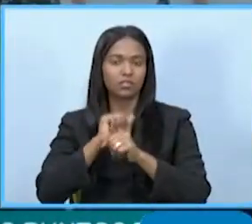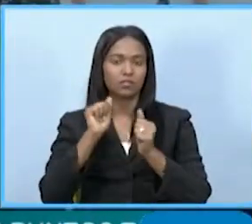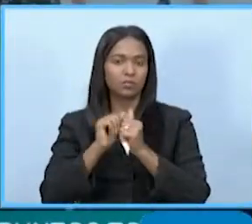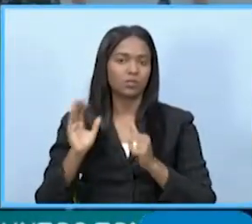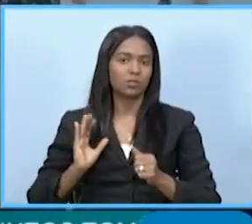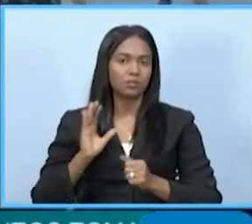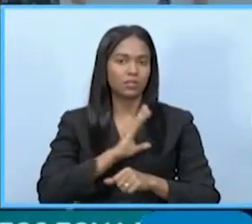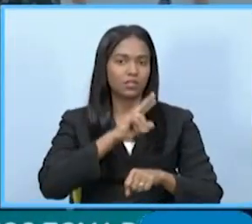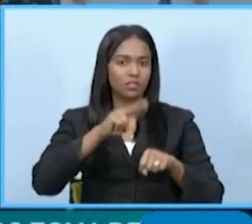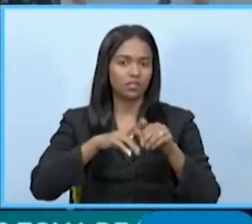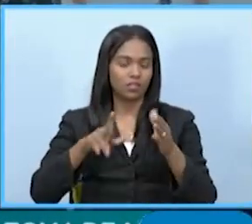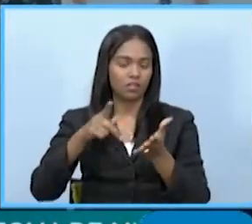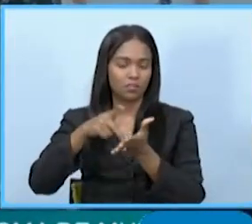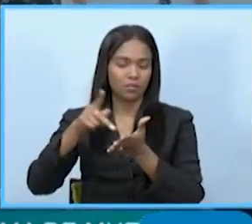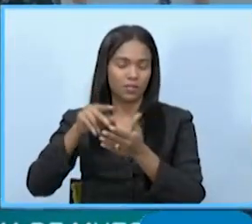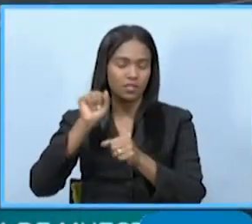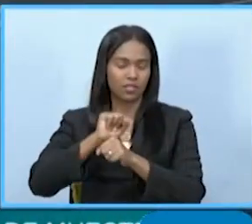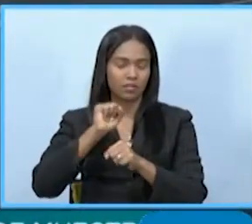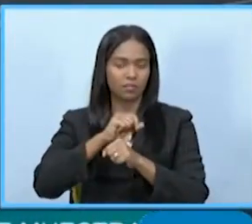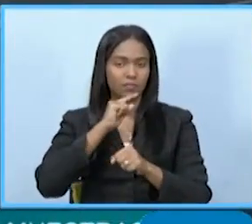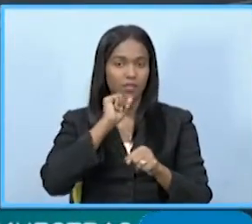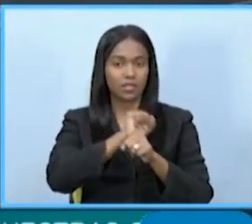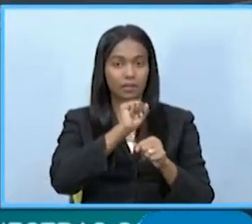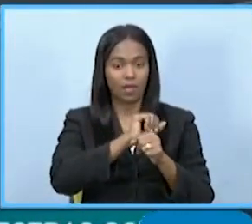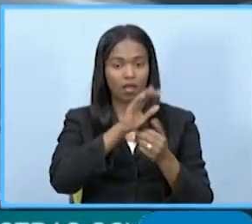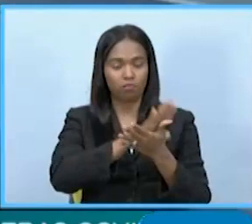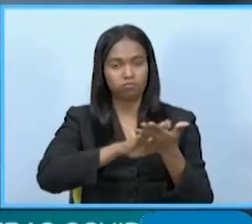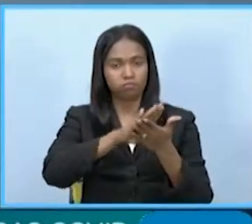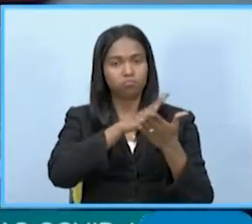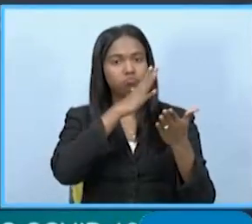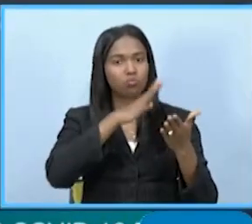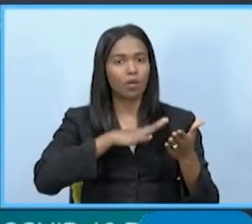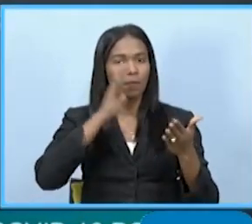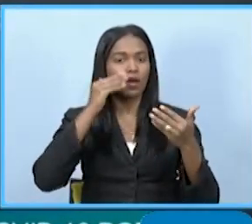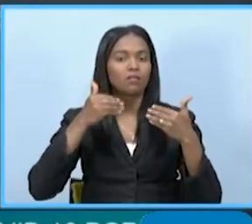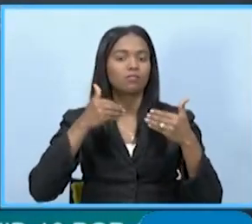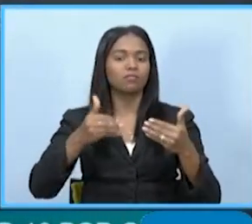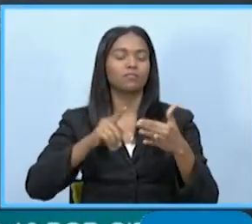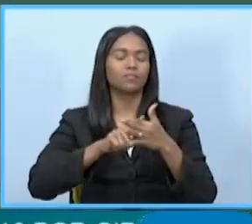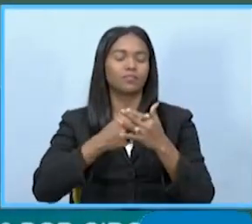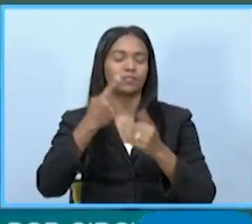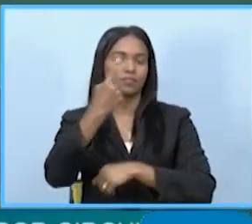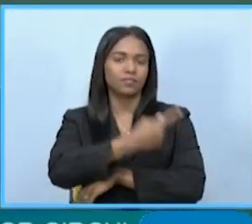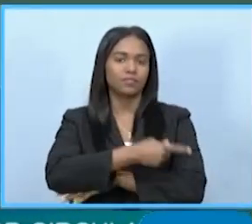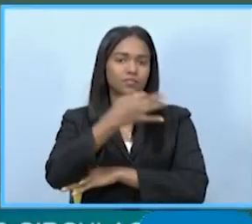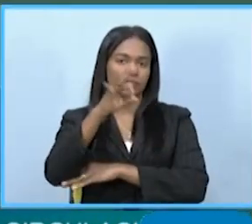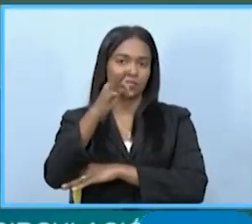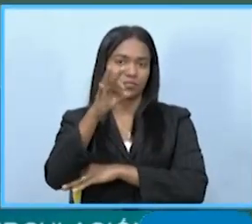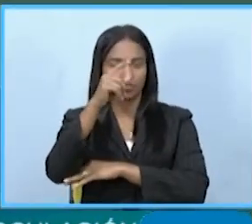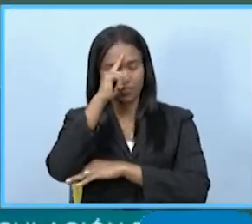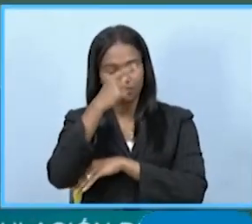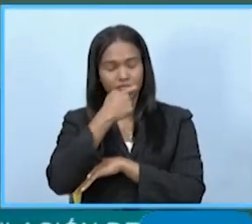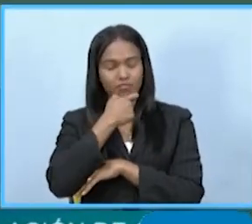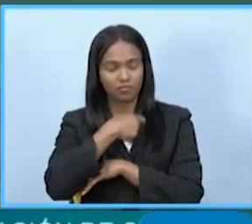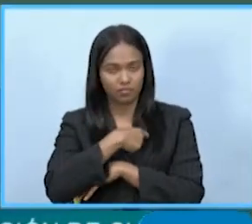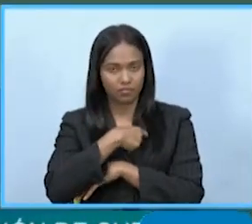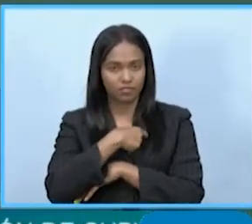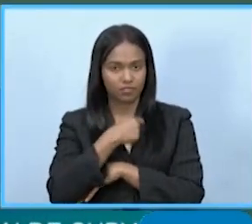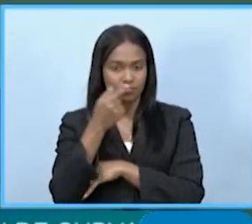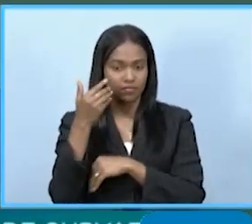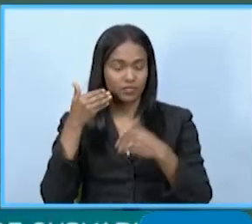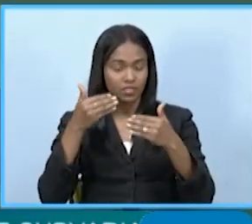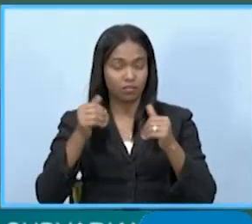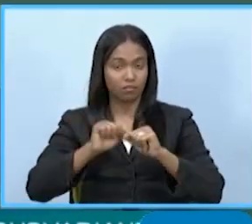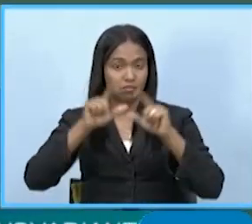Comité Nacional de Salarios que regulan el trabajo doméstico entrarán en vigencia el día 19 de diciembre y que